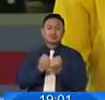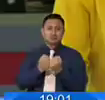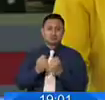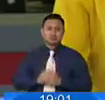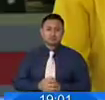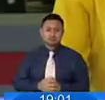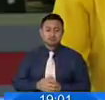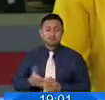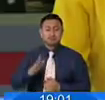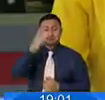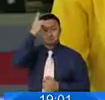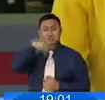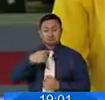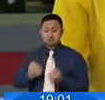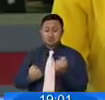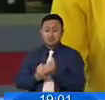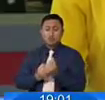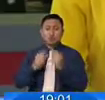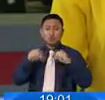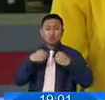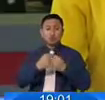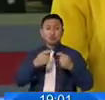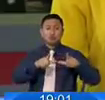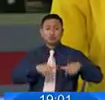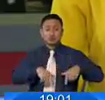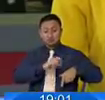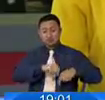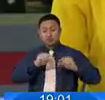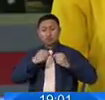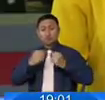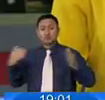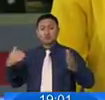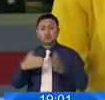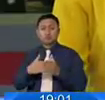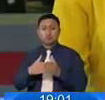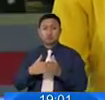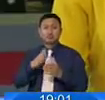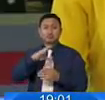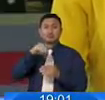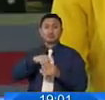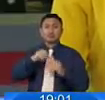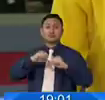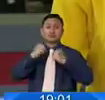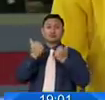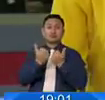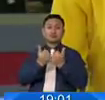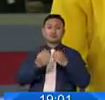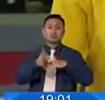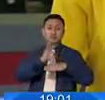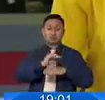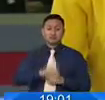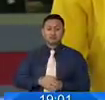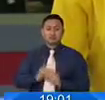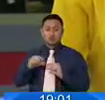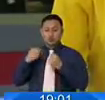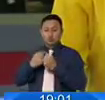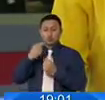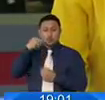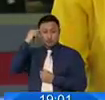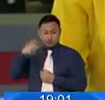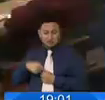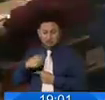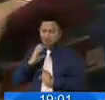Transitorio. La decisión fue apoyada por la bancada oficialista y la oposición dentro de la legislatura. Del lado correísta hubo